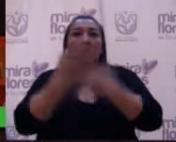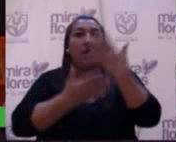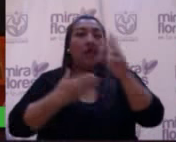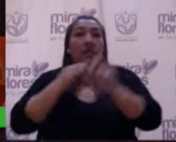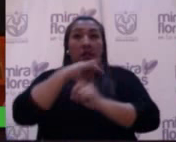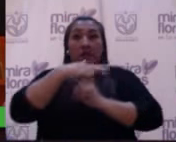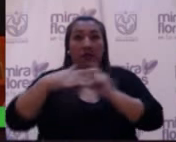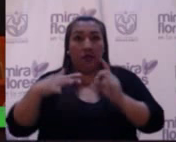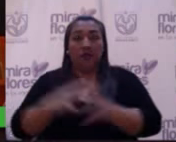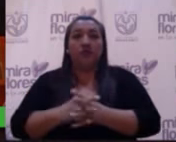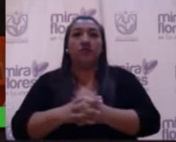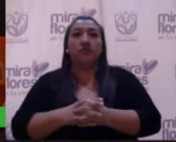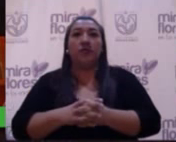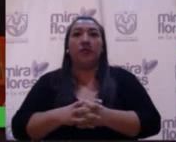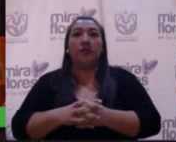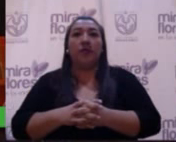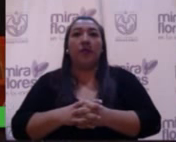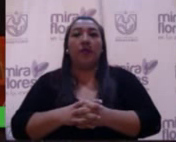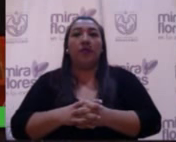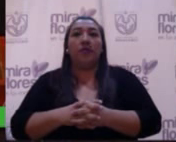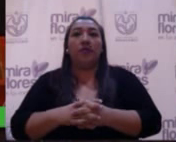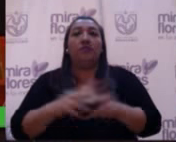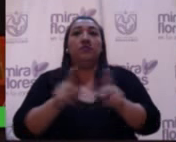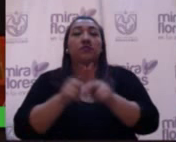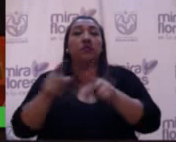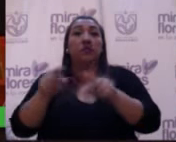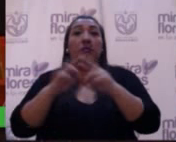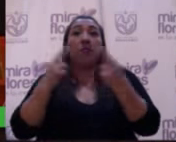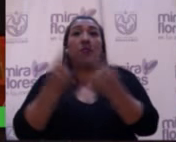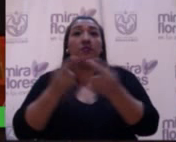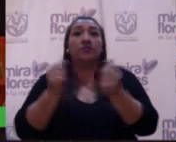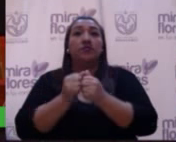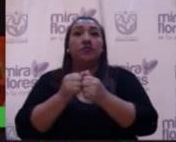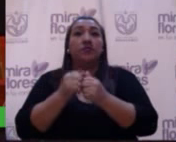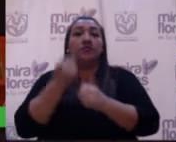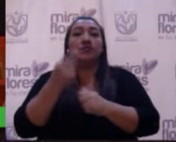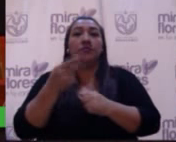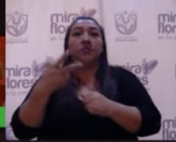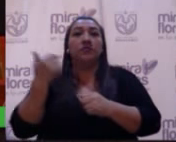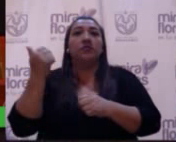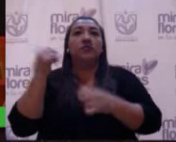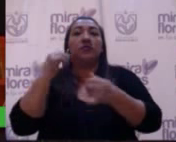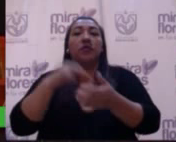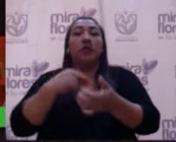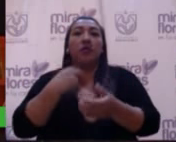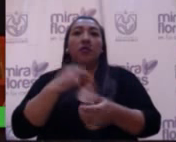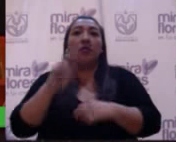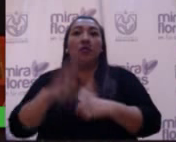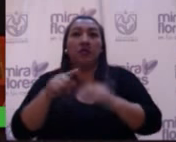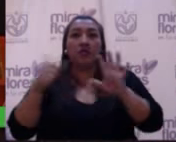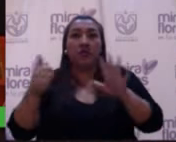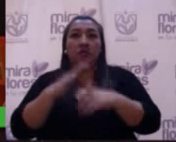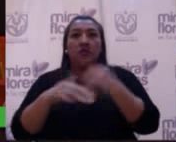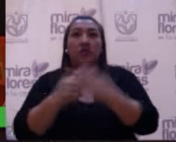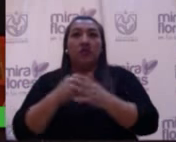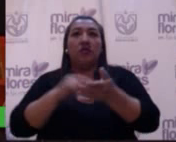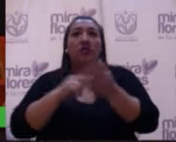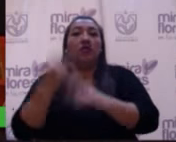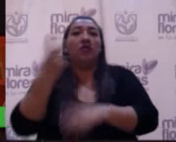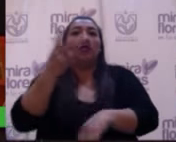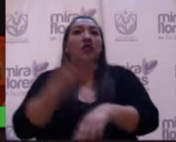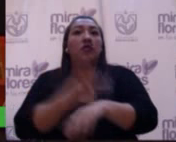COP23, en Bonn, Alemania. Dicho evento se realizará el lunes 13 de noviembre del 2017, de las